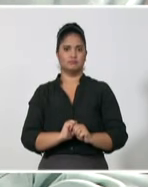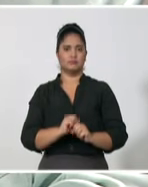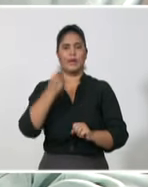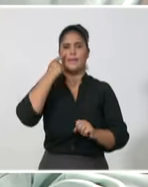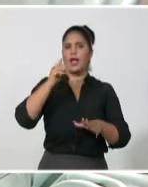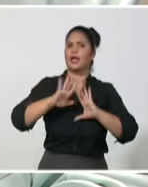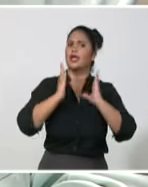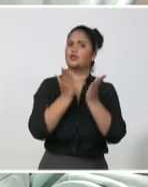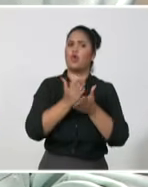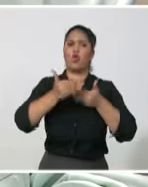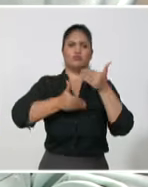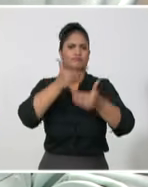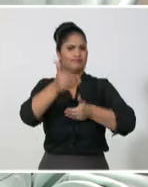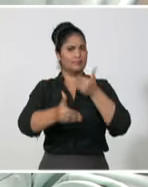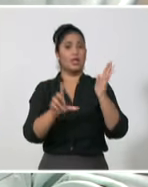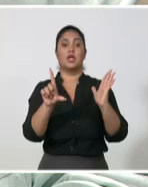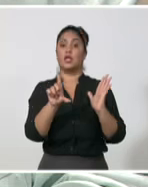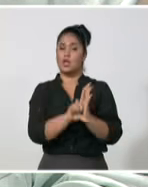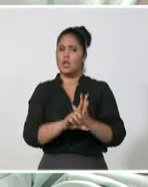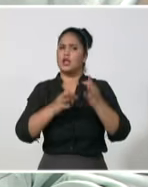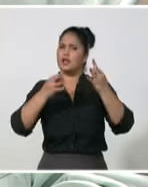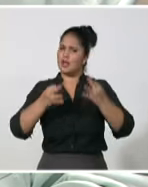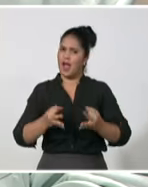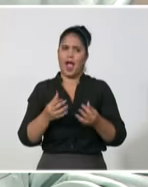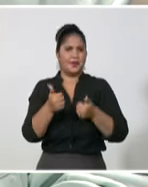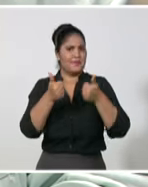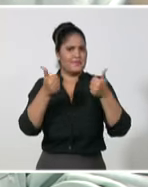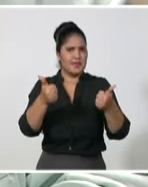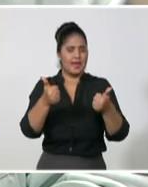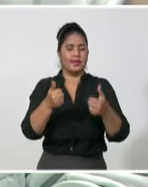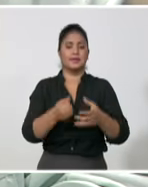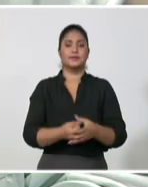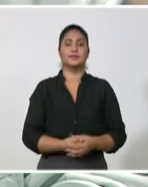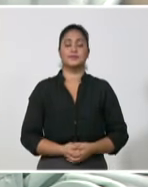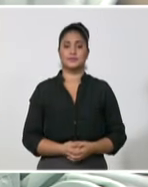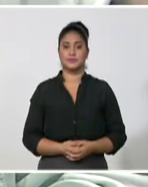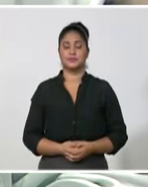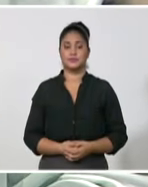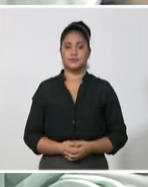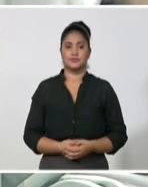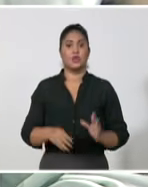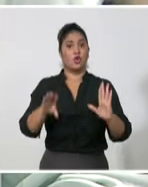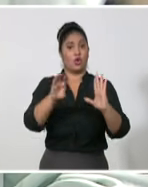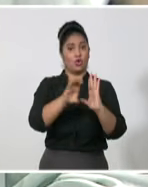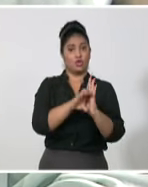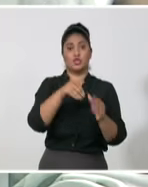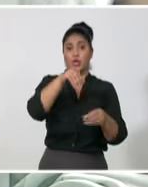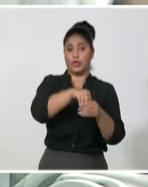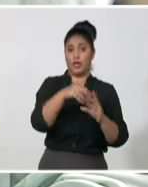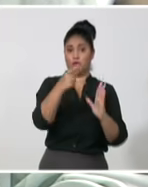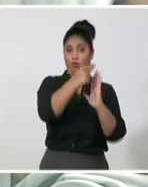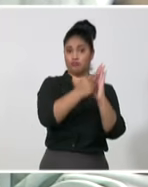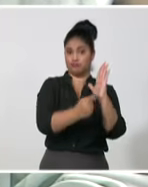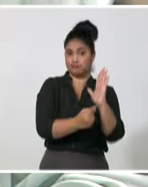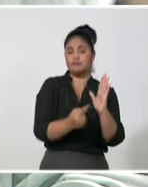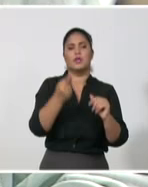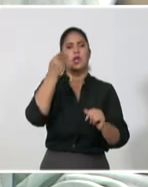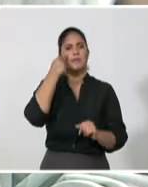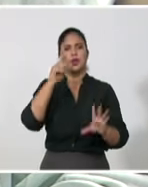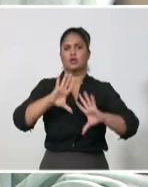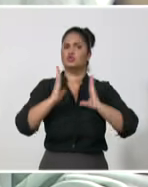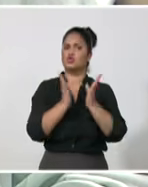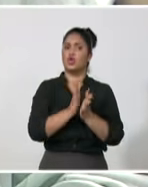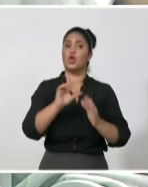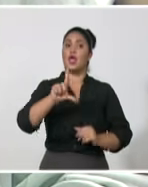la constitución abrió fortaleció mucho entre las garantías y los derechos en ella